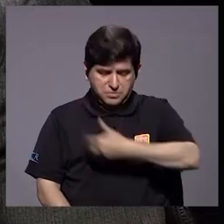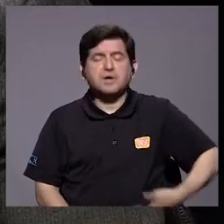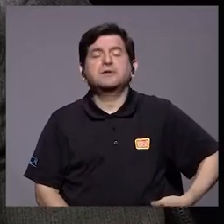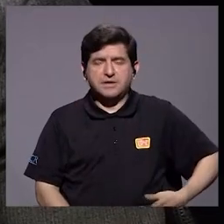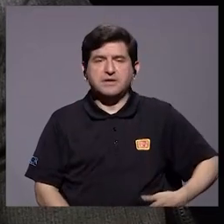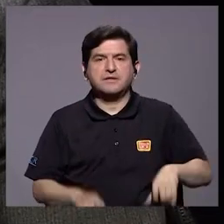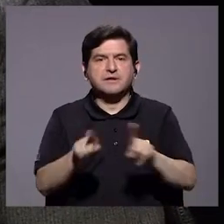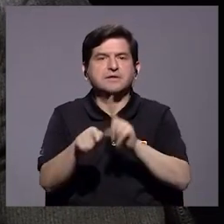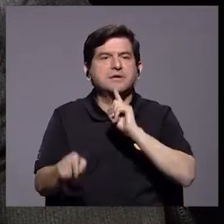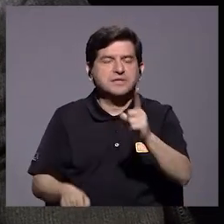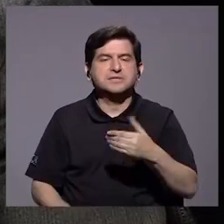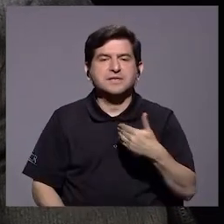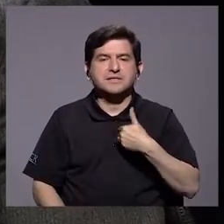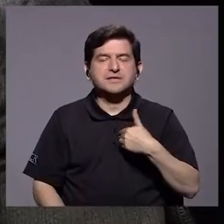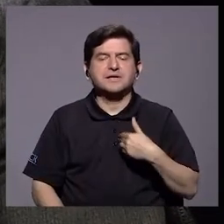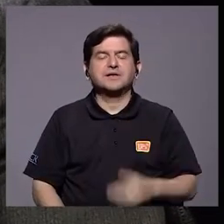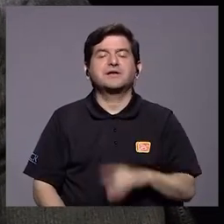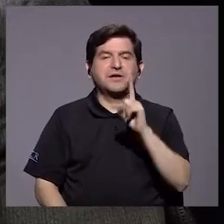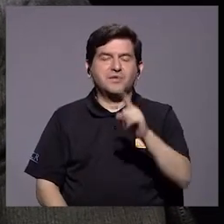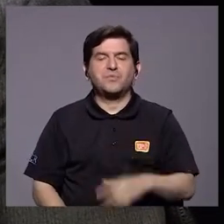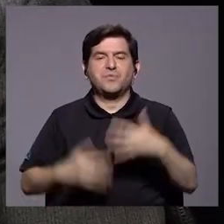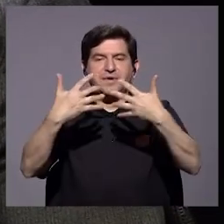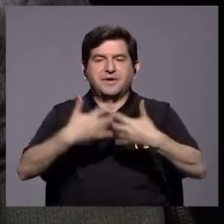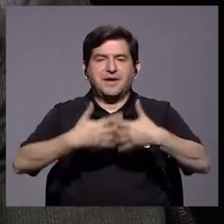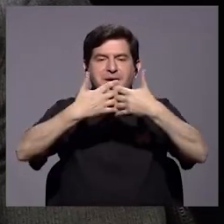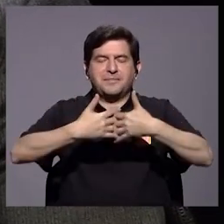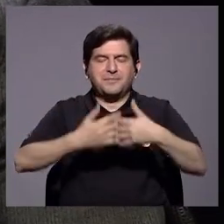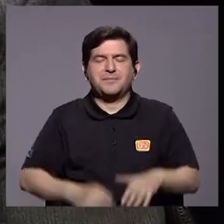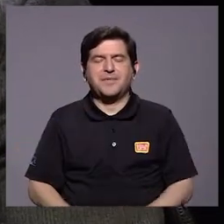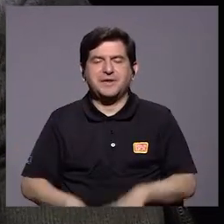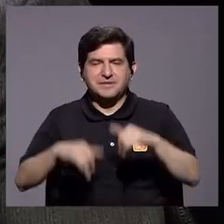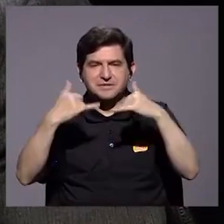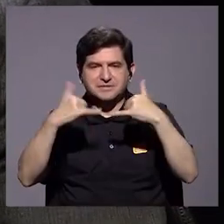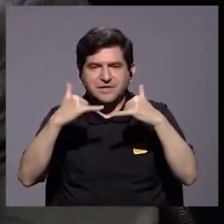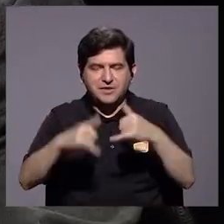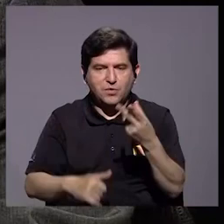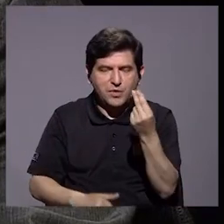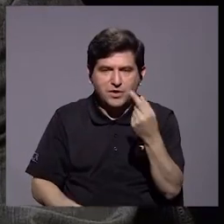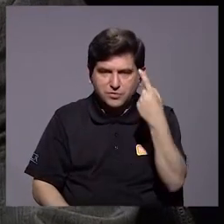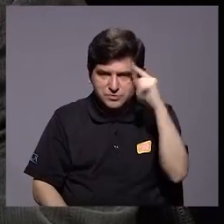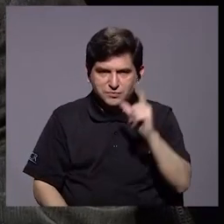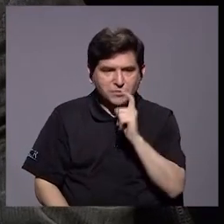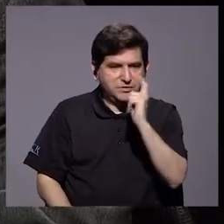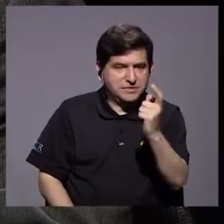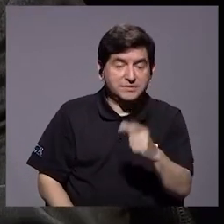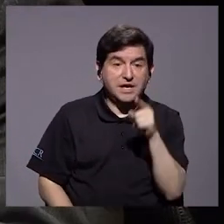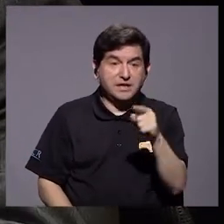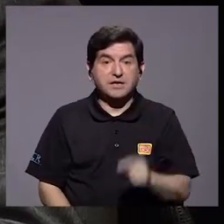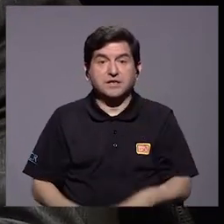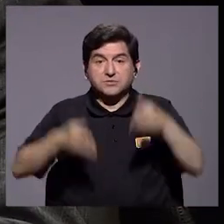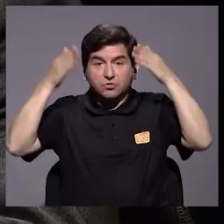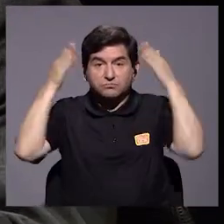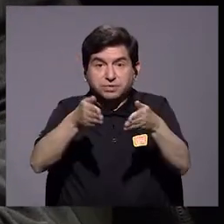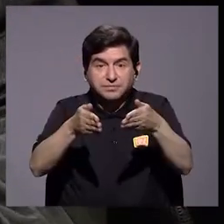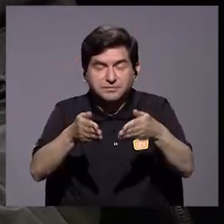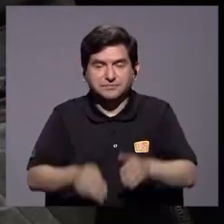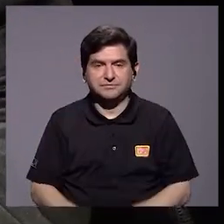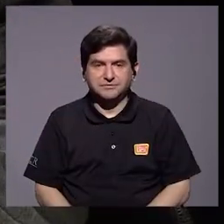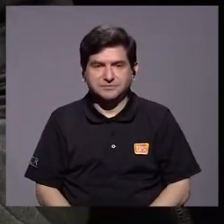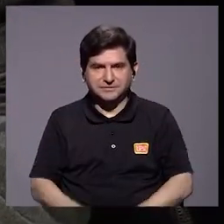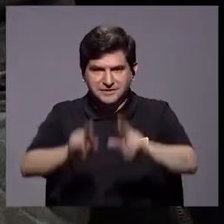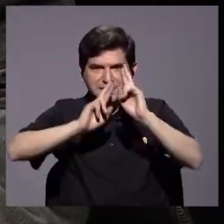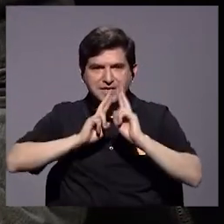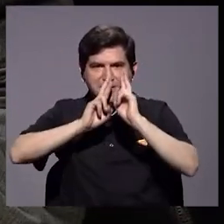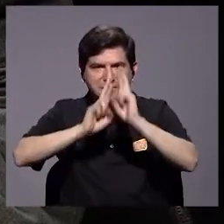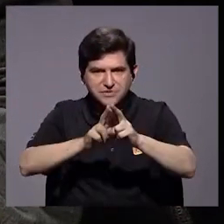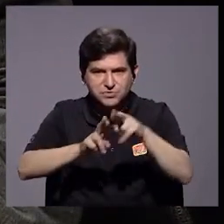y además dice tiene una casa de apuestas todo eso lo pone en la picota y la consecuencia inmediata